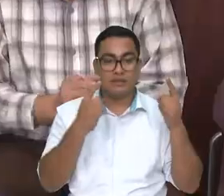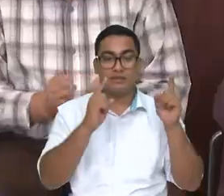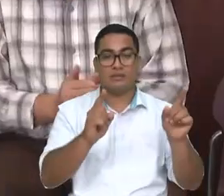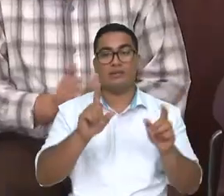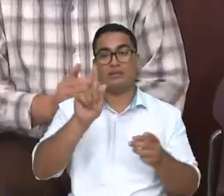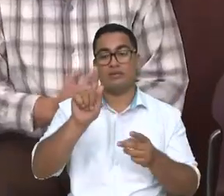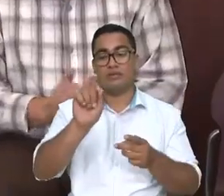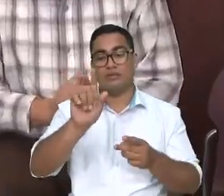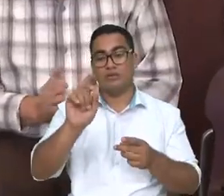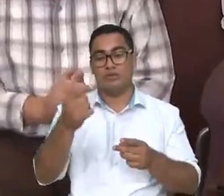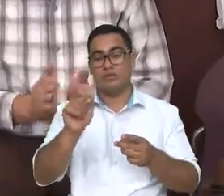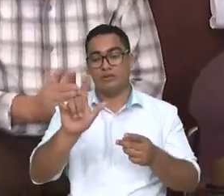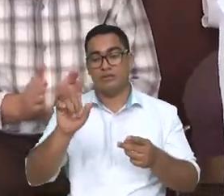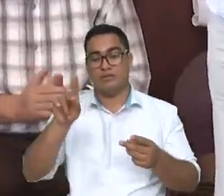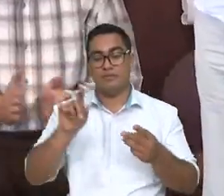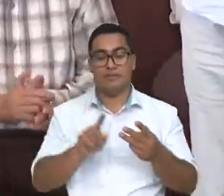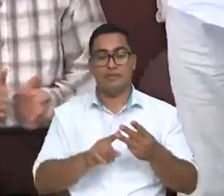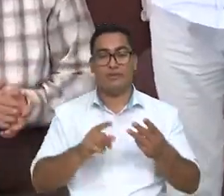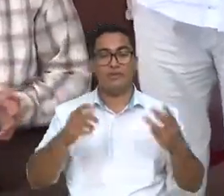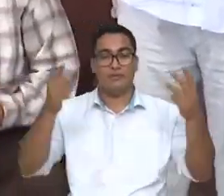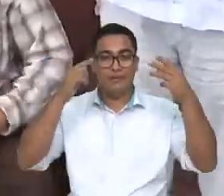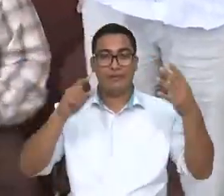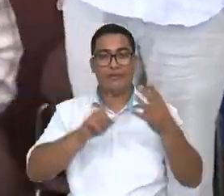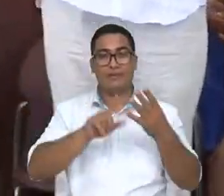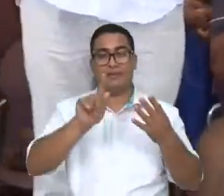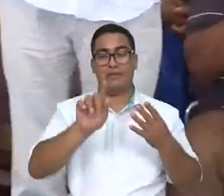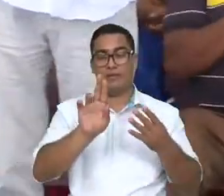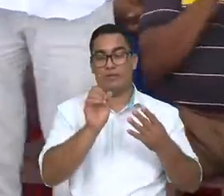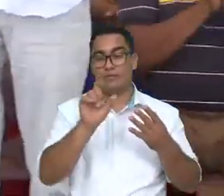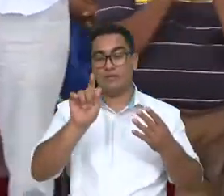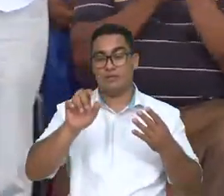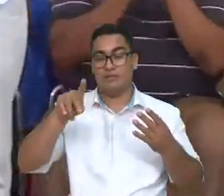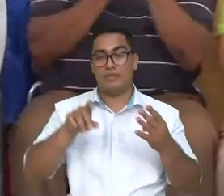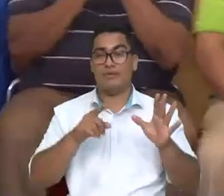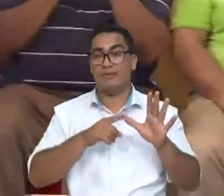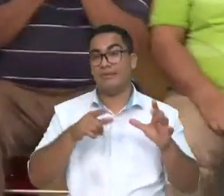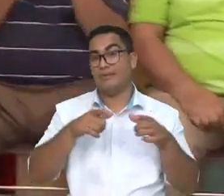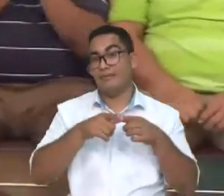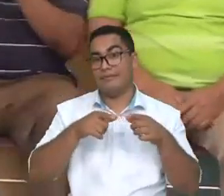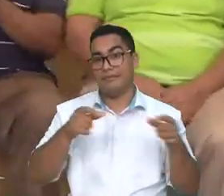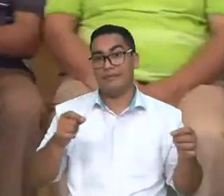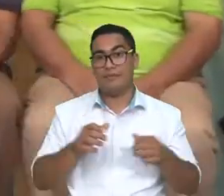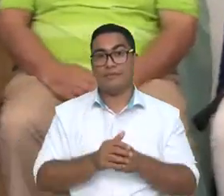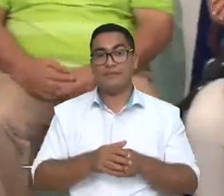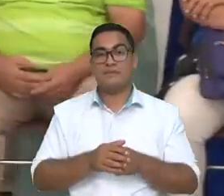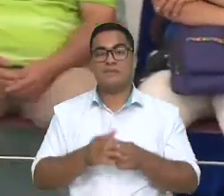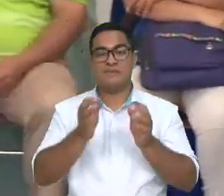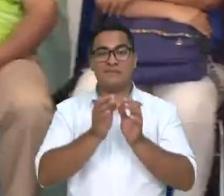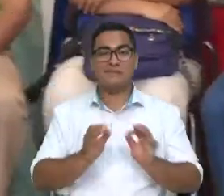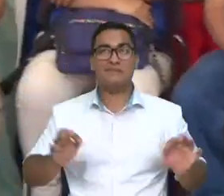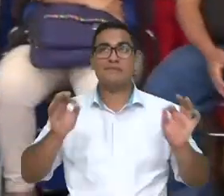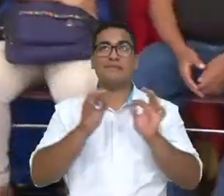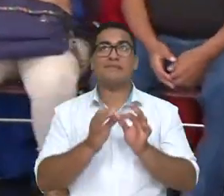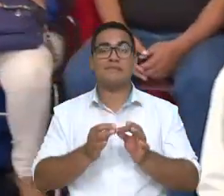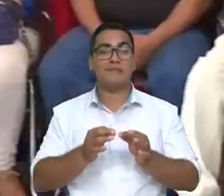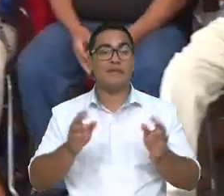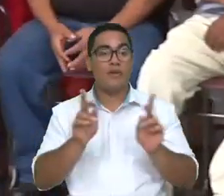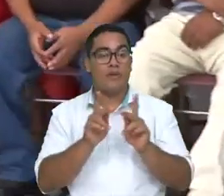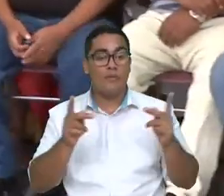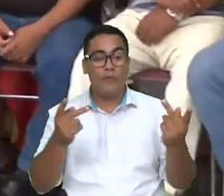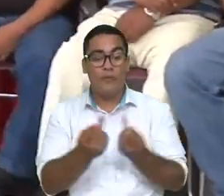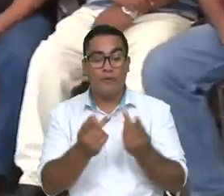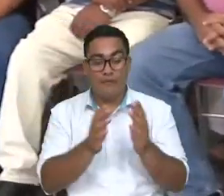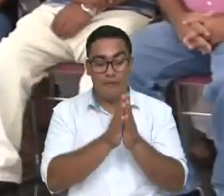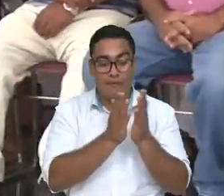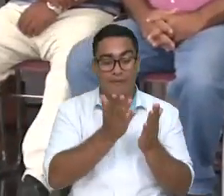Totogalpa, Masaya, Teustepe y Managua. Como parte de llevarle un mensaje a nuestro pueblo, evangelizándolo de